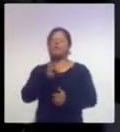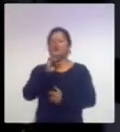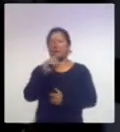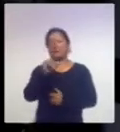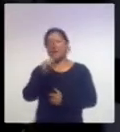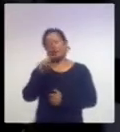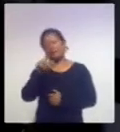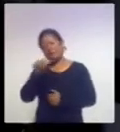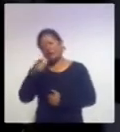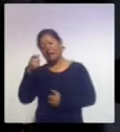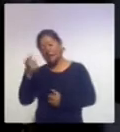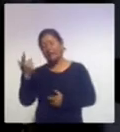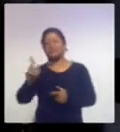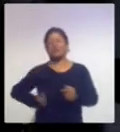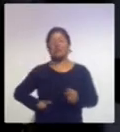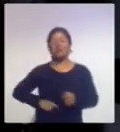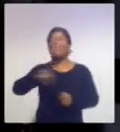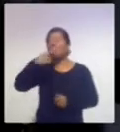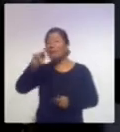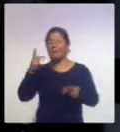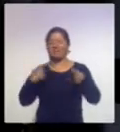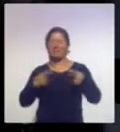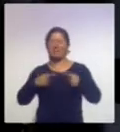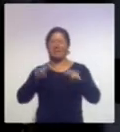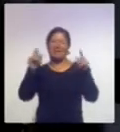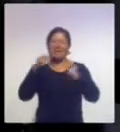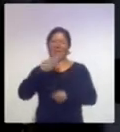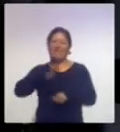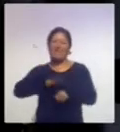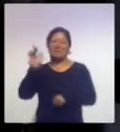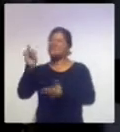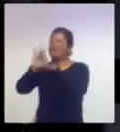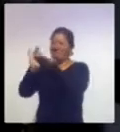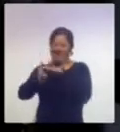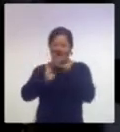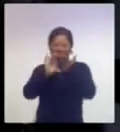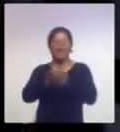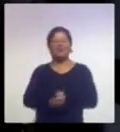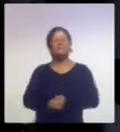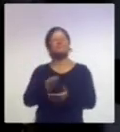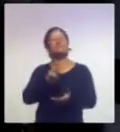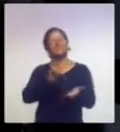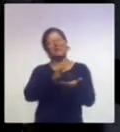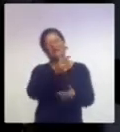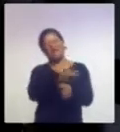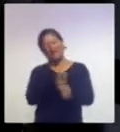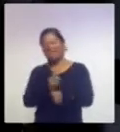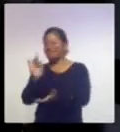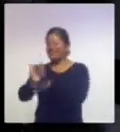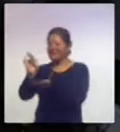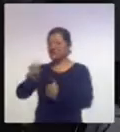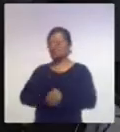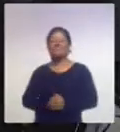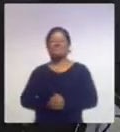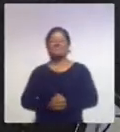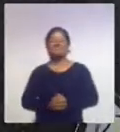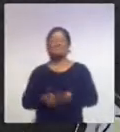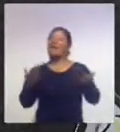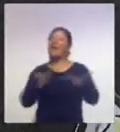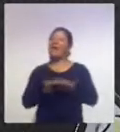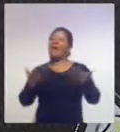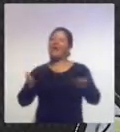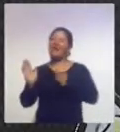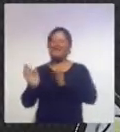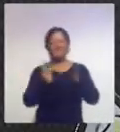el gobierno, pero también para nosotros los tlaxcaltecas. Muchísimas gracias por compartirlo. Gracias por invitarme. Gracias. Y nosotros vamos